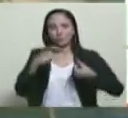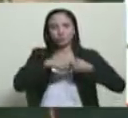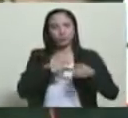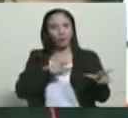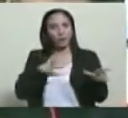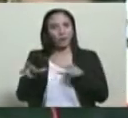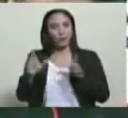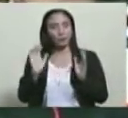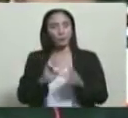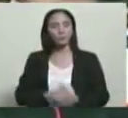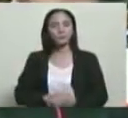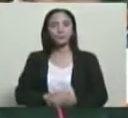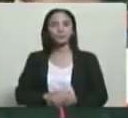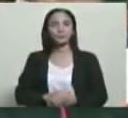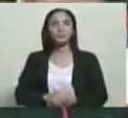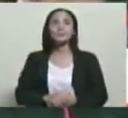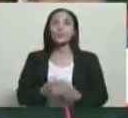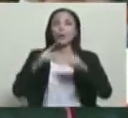Esto representa